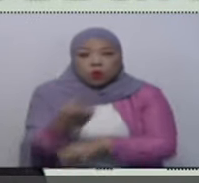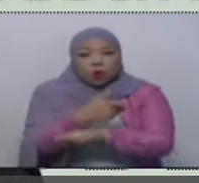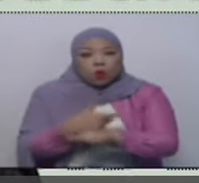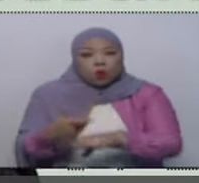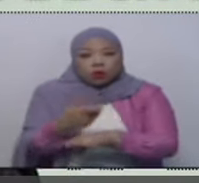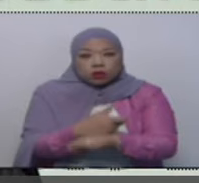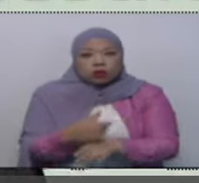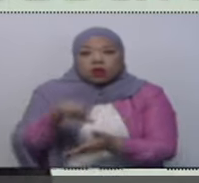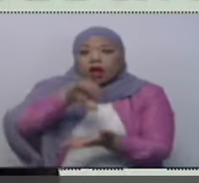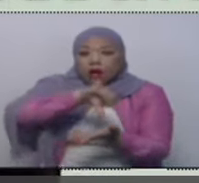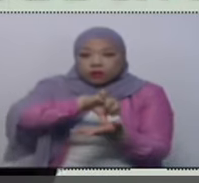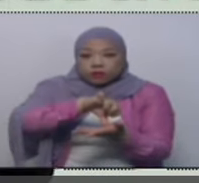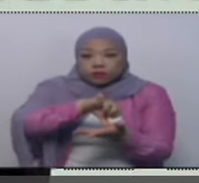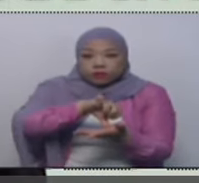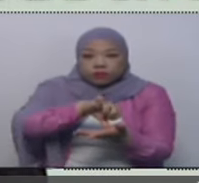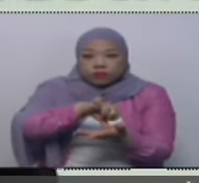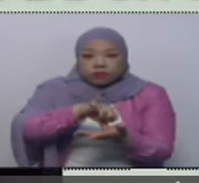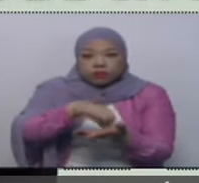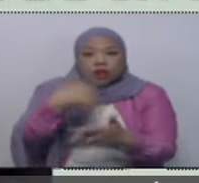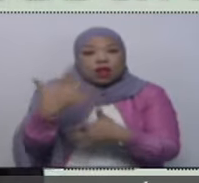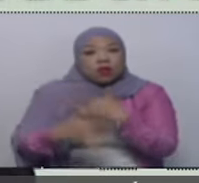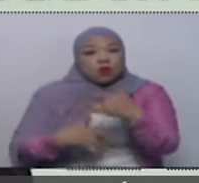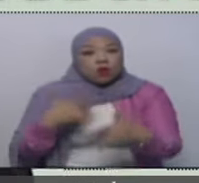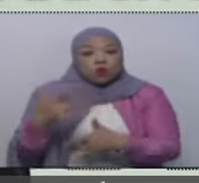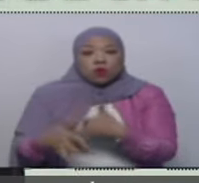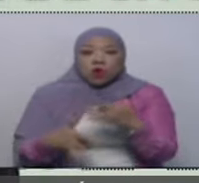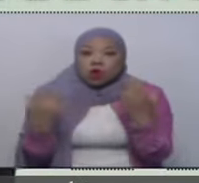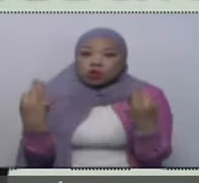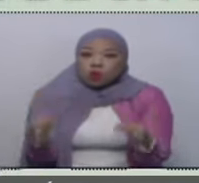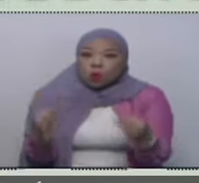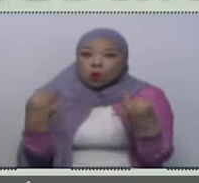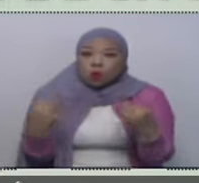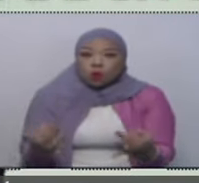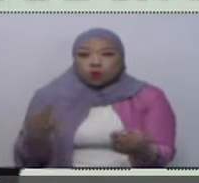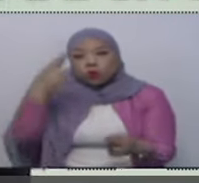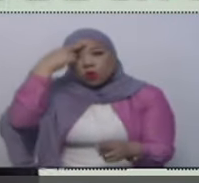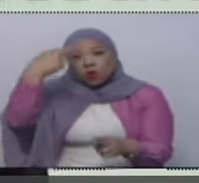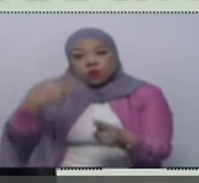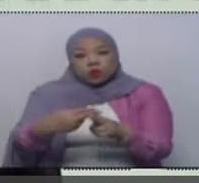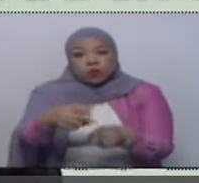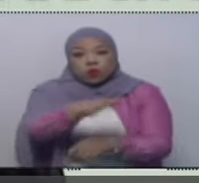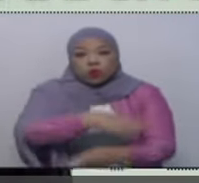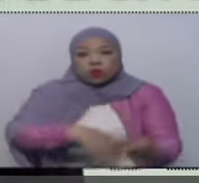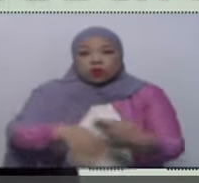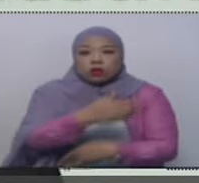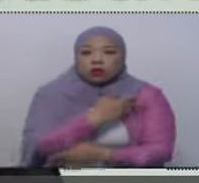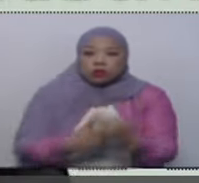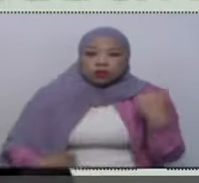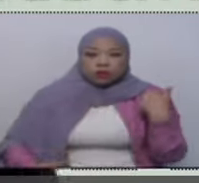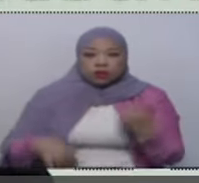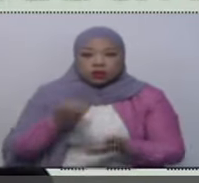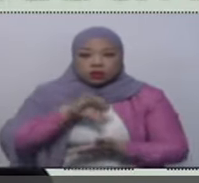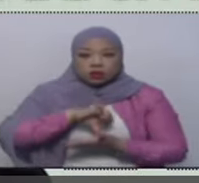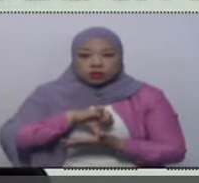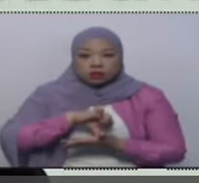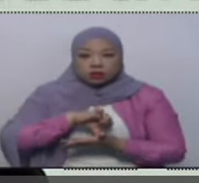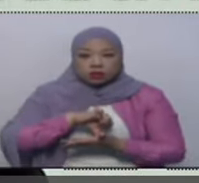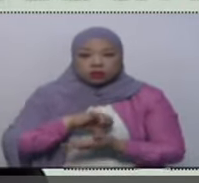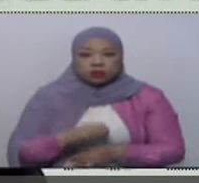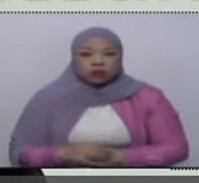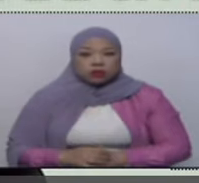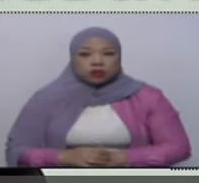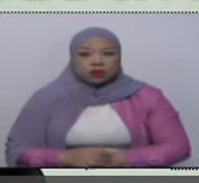de Irán en un acto solemne como la toma de posesión del presidente iraní.